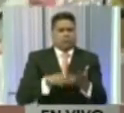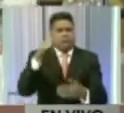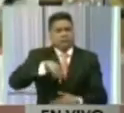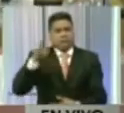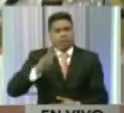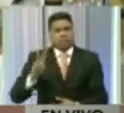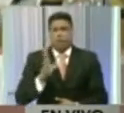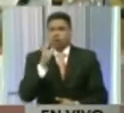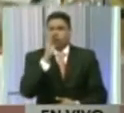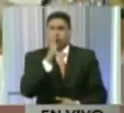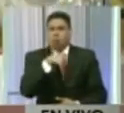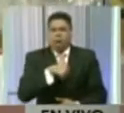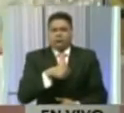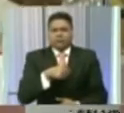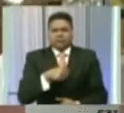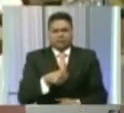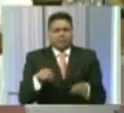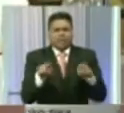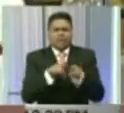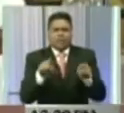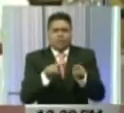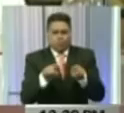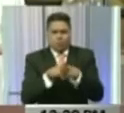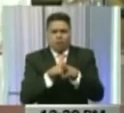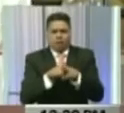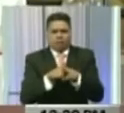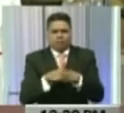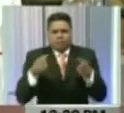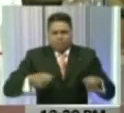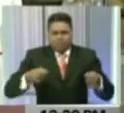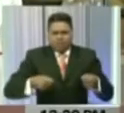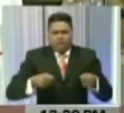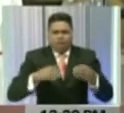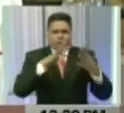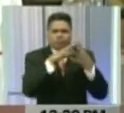hay la bodega, esa de bodega del barrio, no hay, está desmontado.